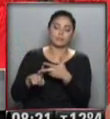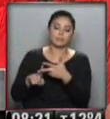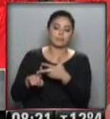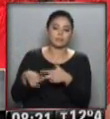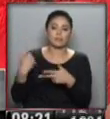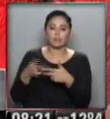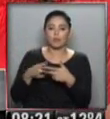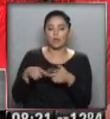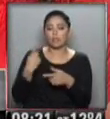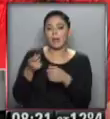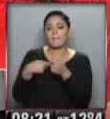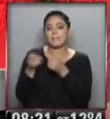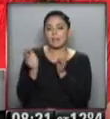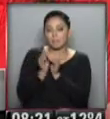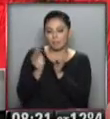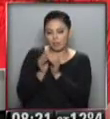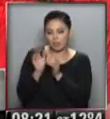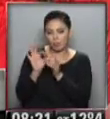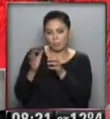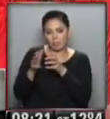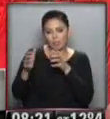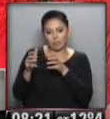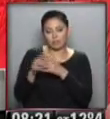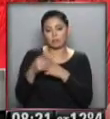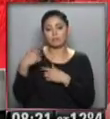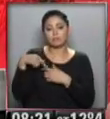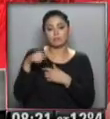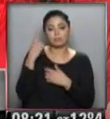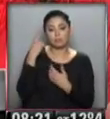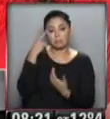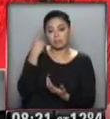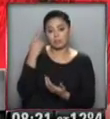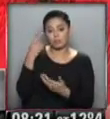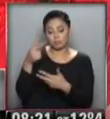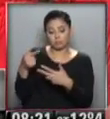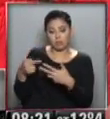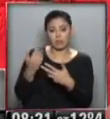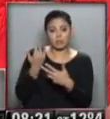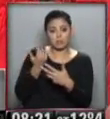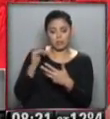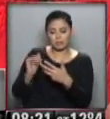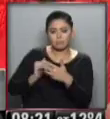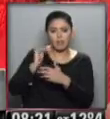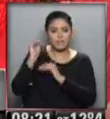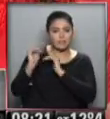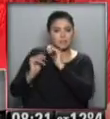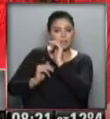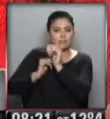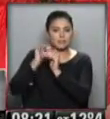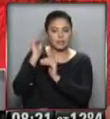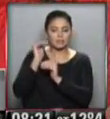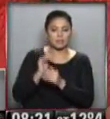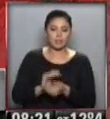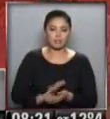a pequeñas y medianas empresas incluso ahí creemos que hay avances y que queda poco